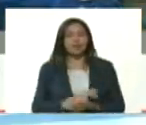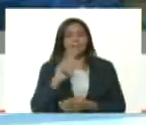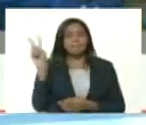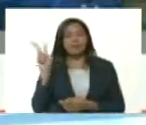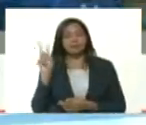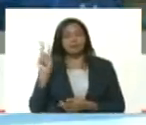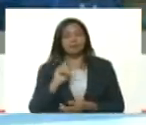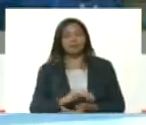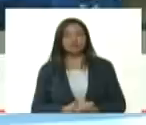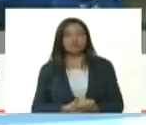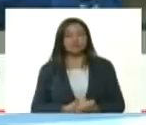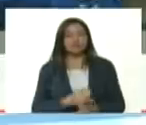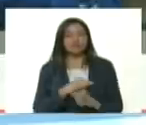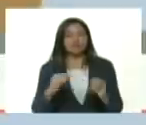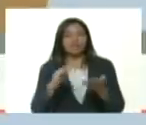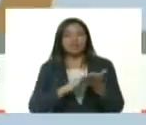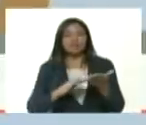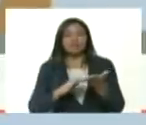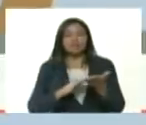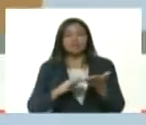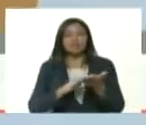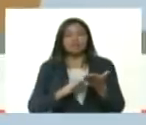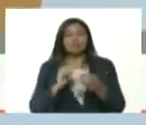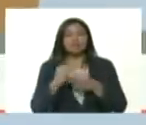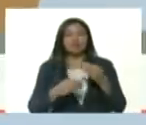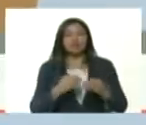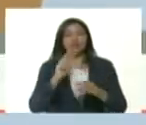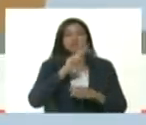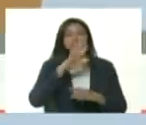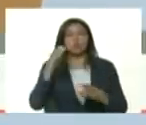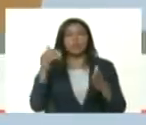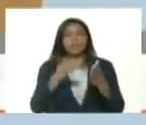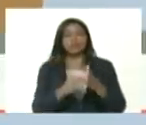Venezuela ya ha realizado